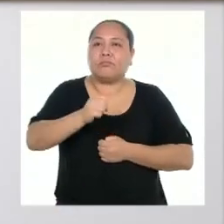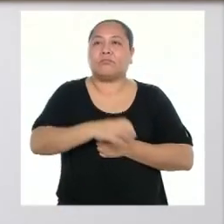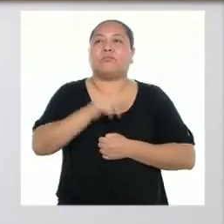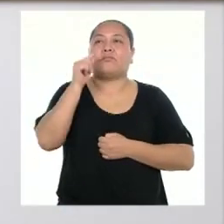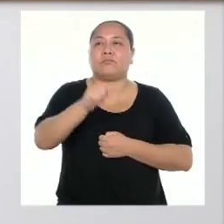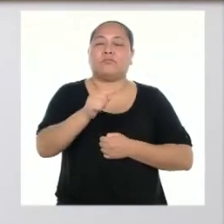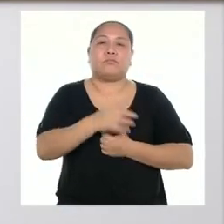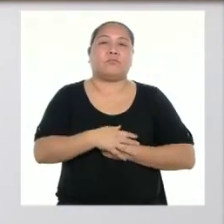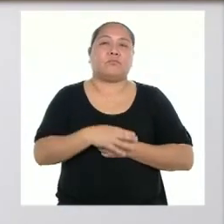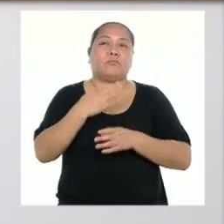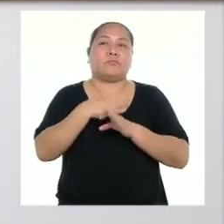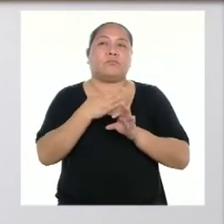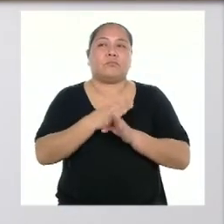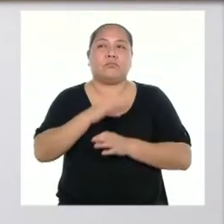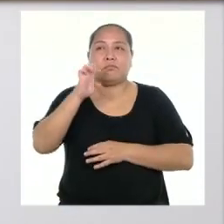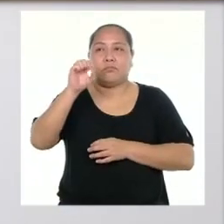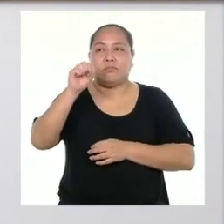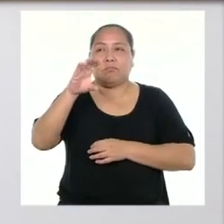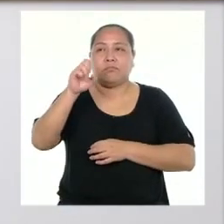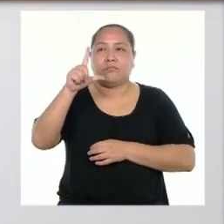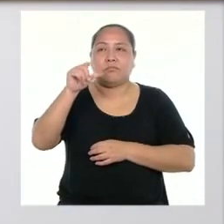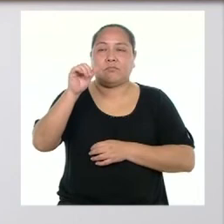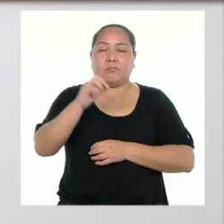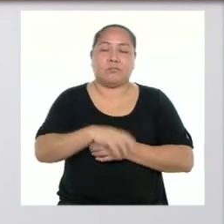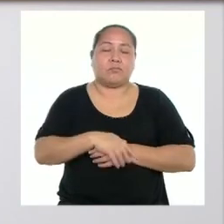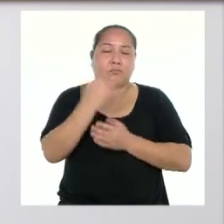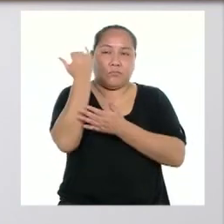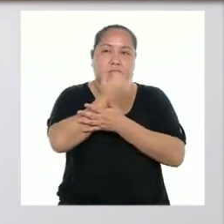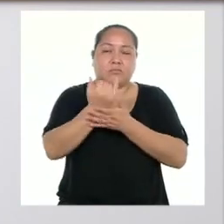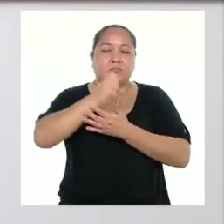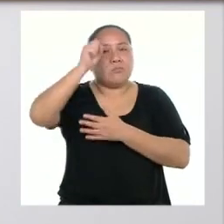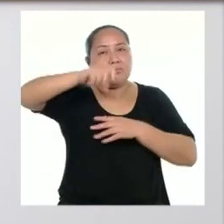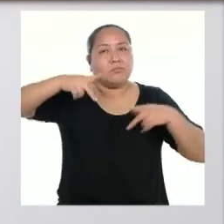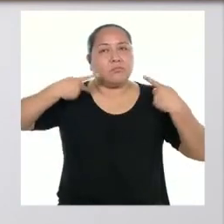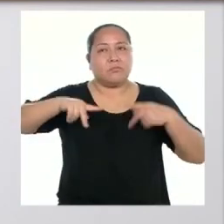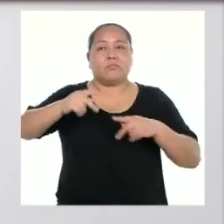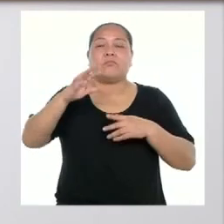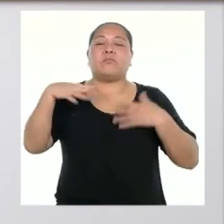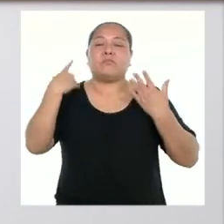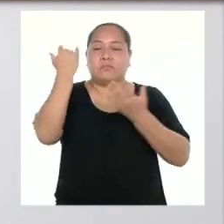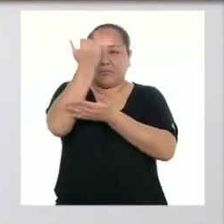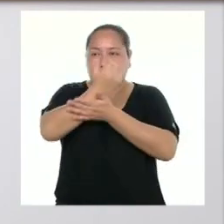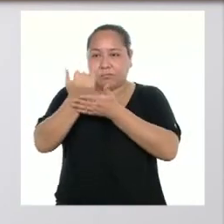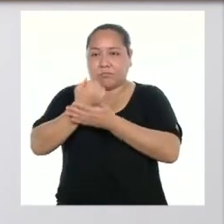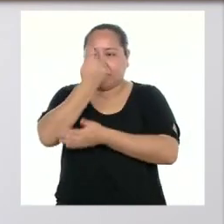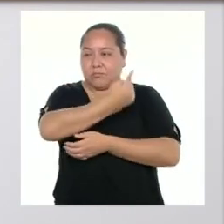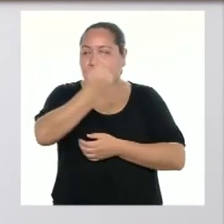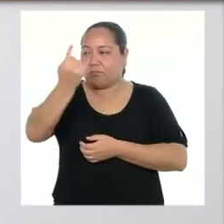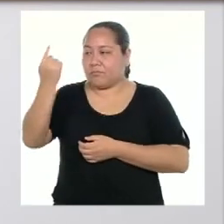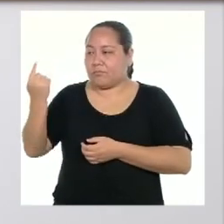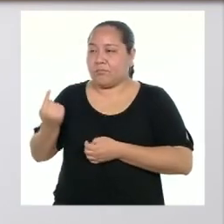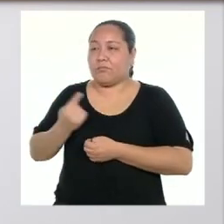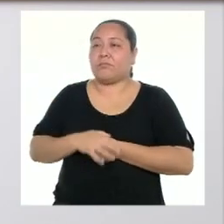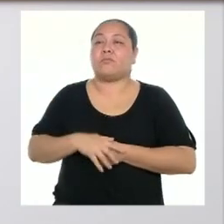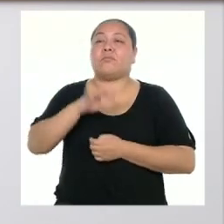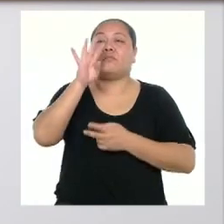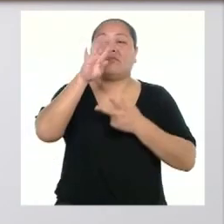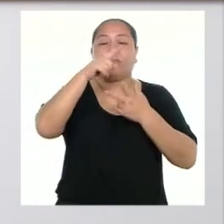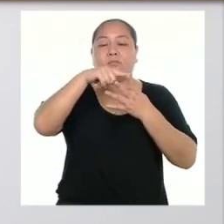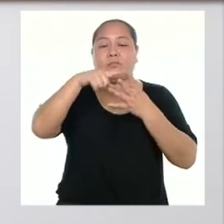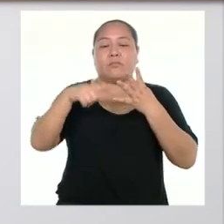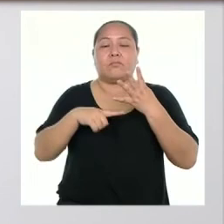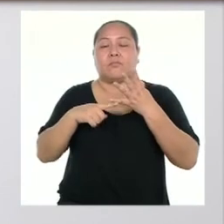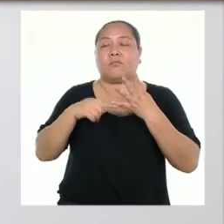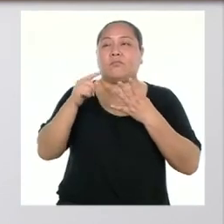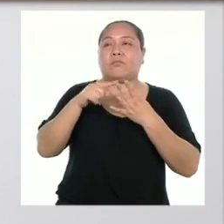en este caso la escala gráfica lo permite. Aún podemos dividir cada uno de estos cuadraditos en 4